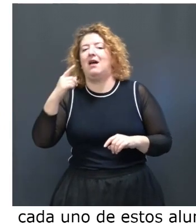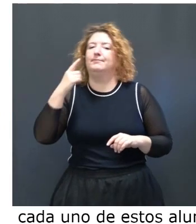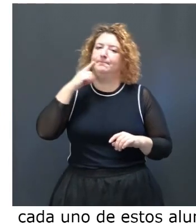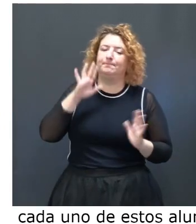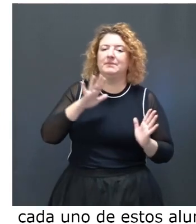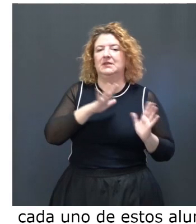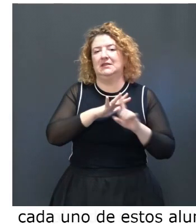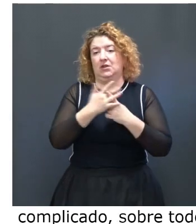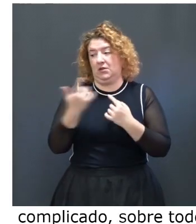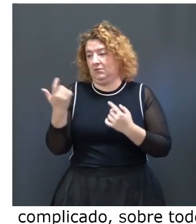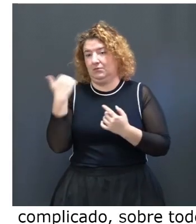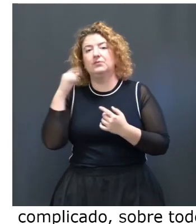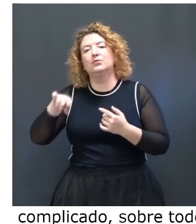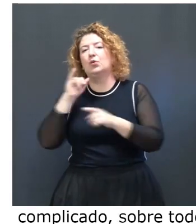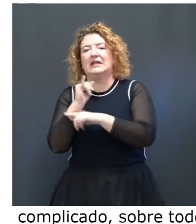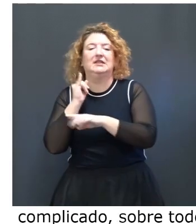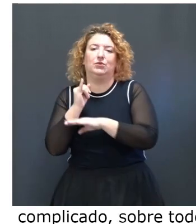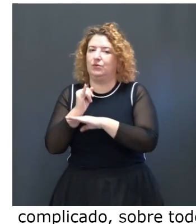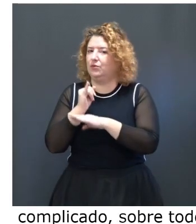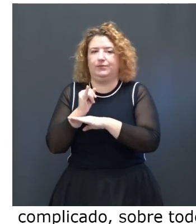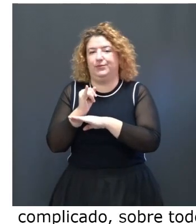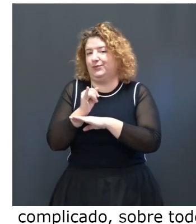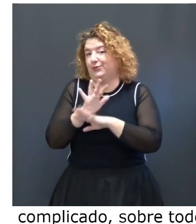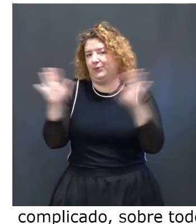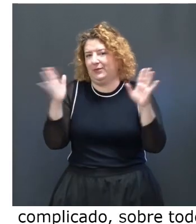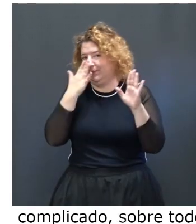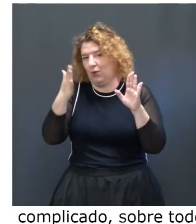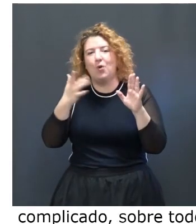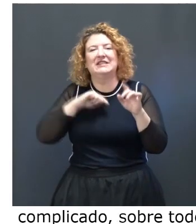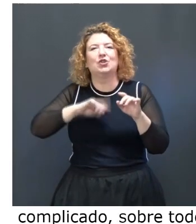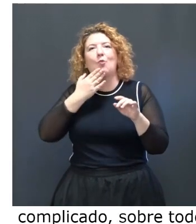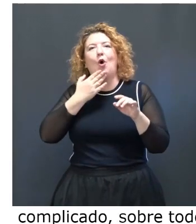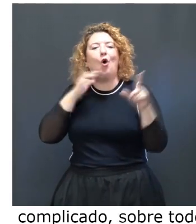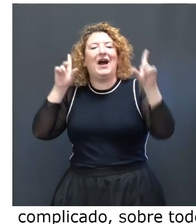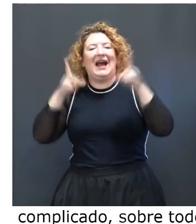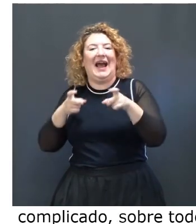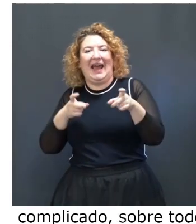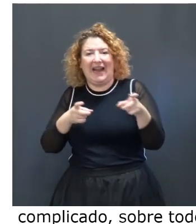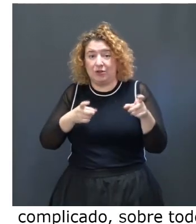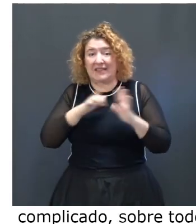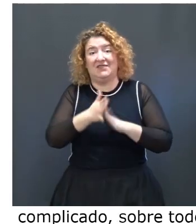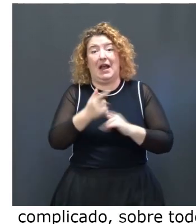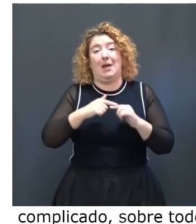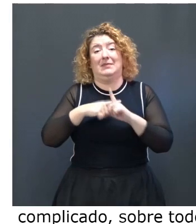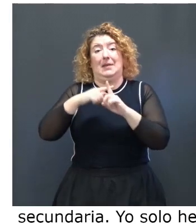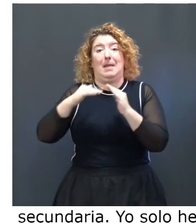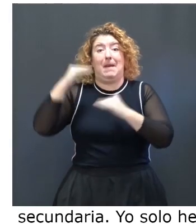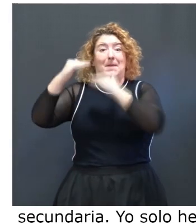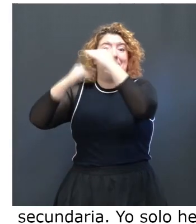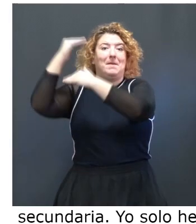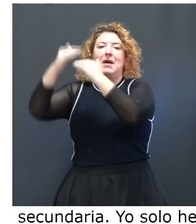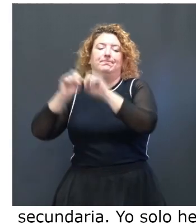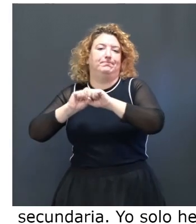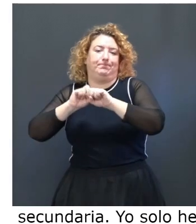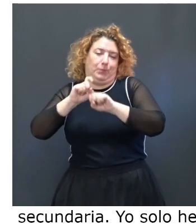estado una vez en un instituto, pero eso es otra guerra, ¿no? Cada vez que vas ascendiendo es mucho más difícil, ¿no? Que esa